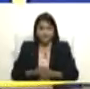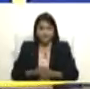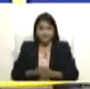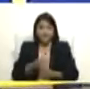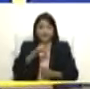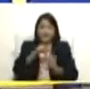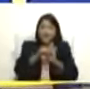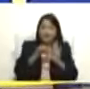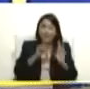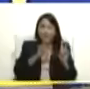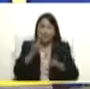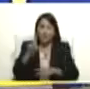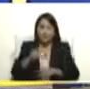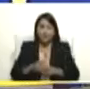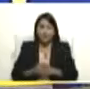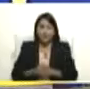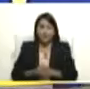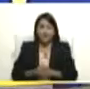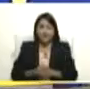71.